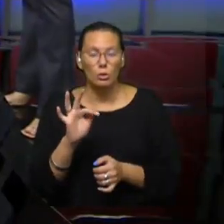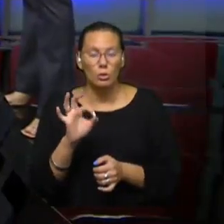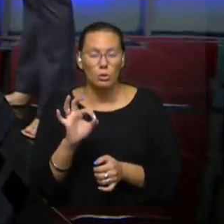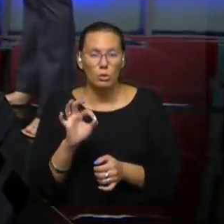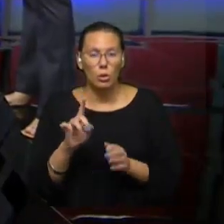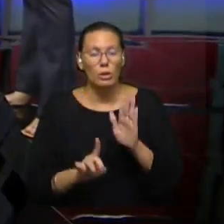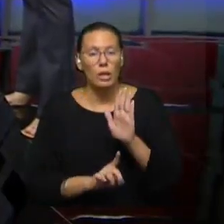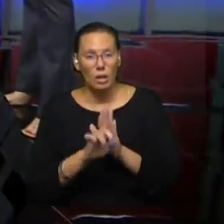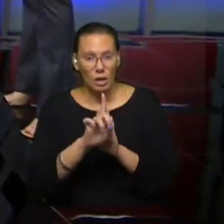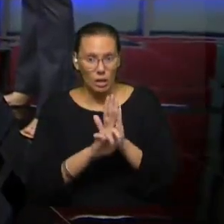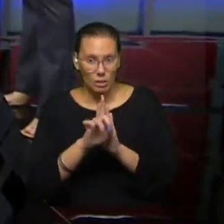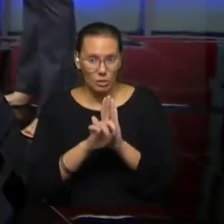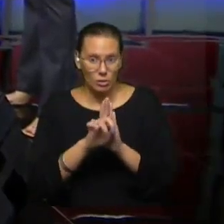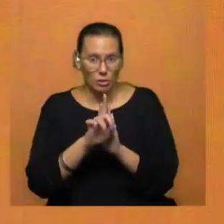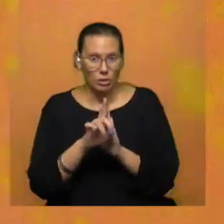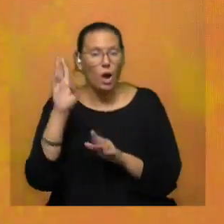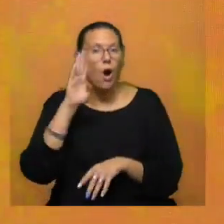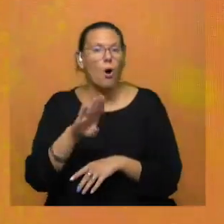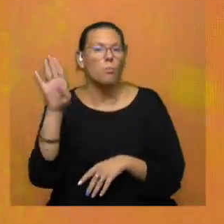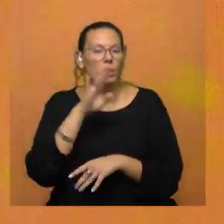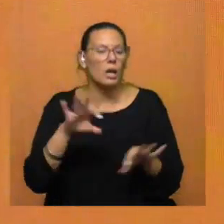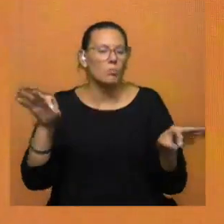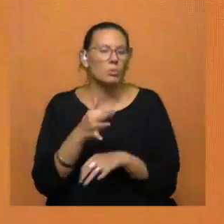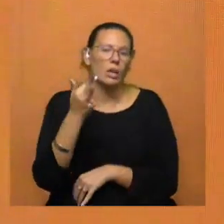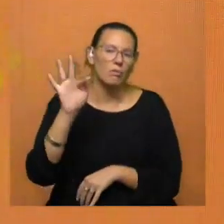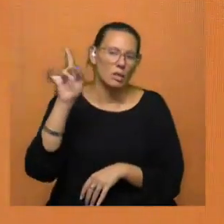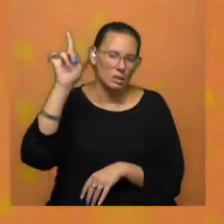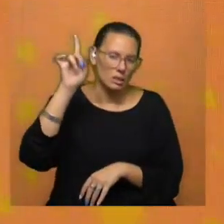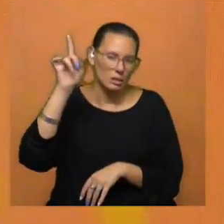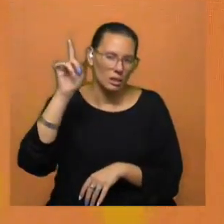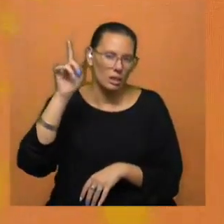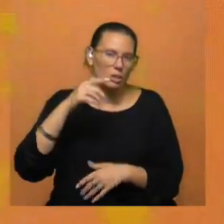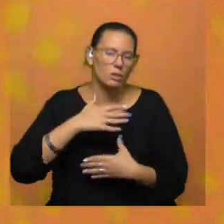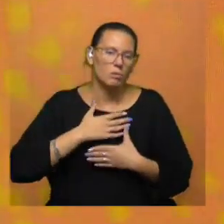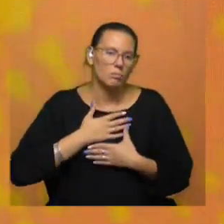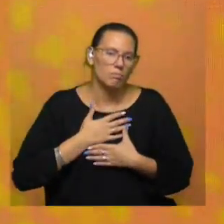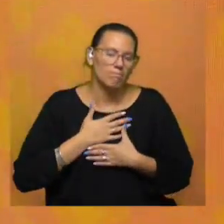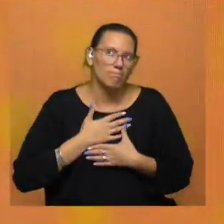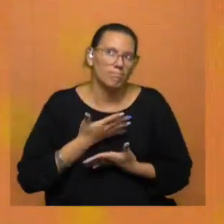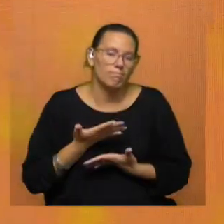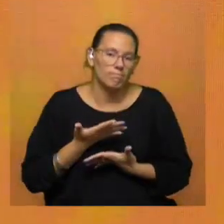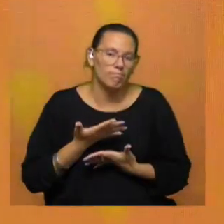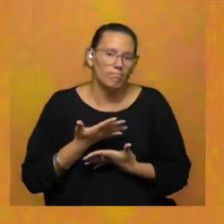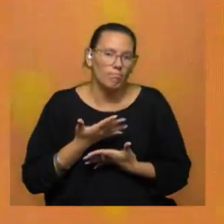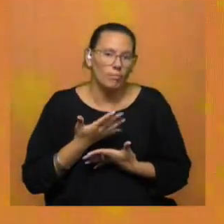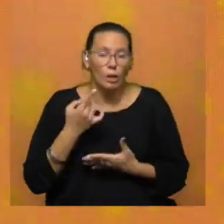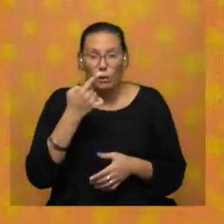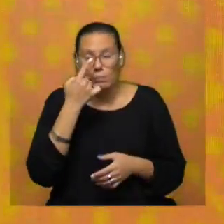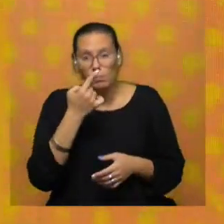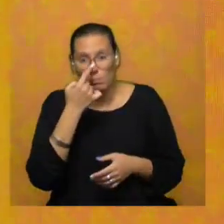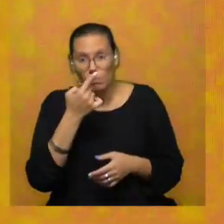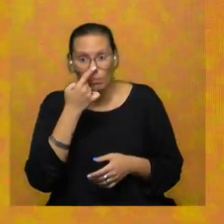del norte es homenaje a la música francesa, la que yo relevé como